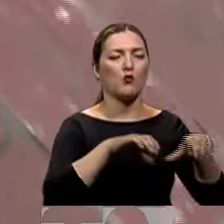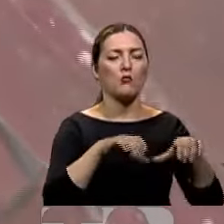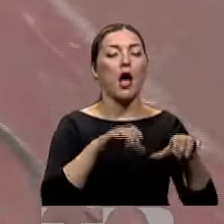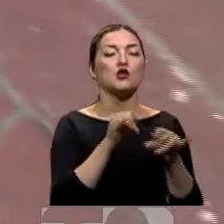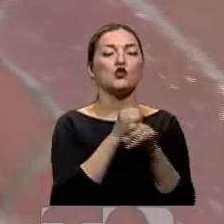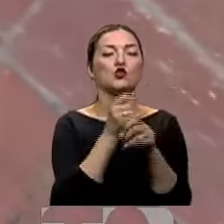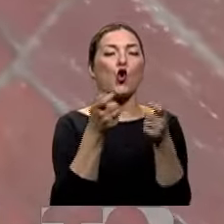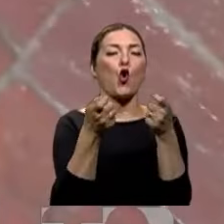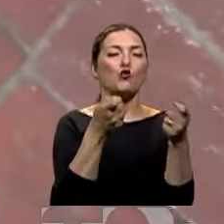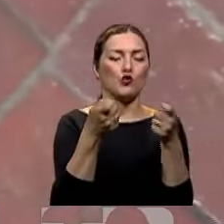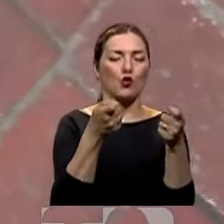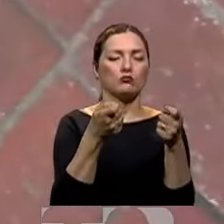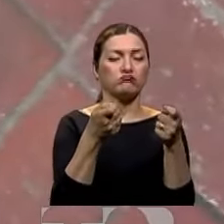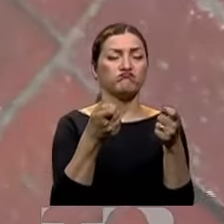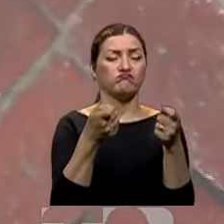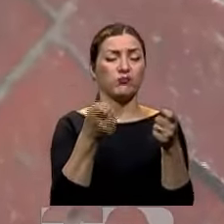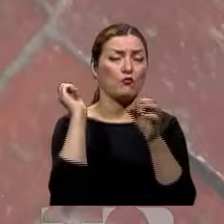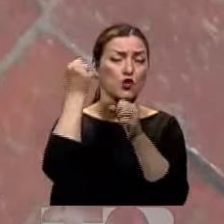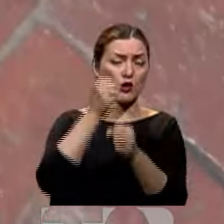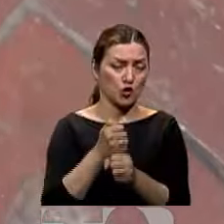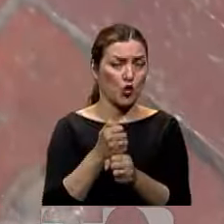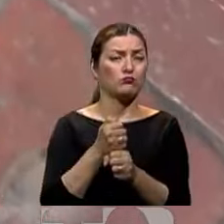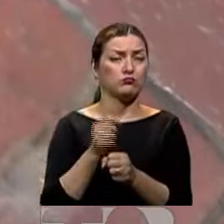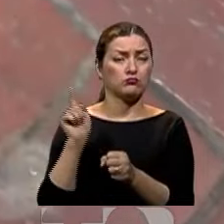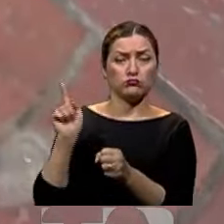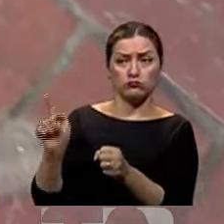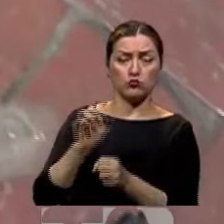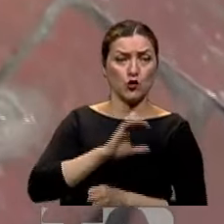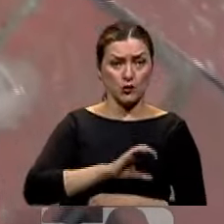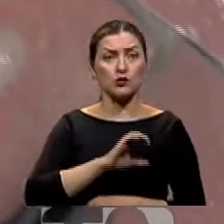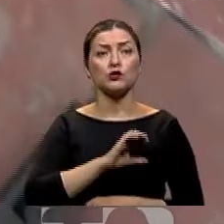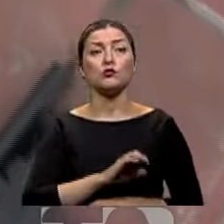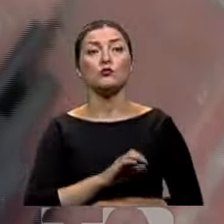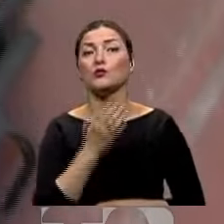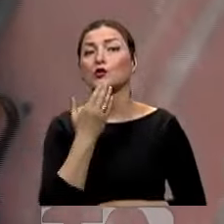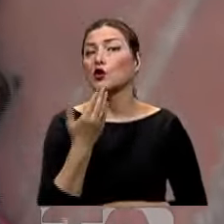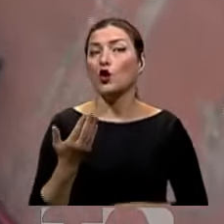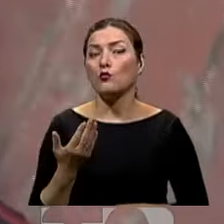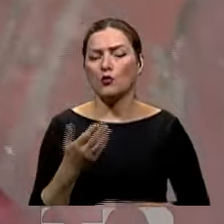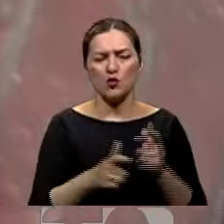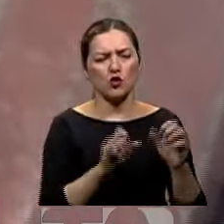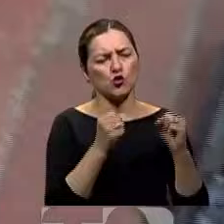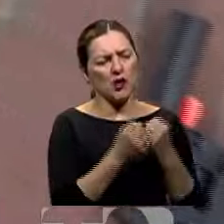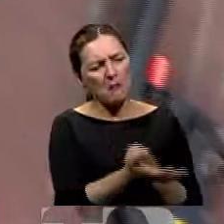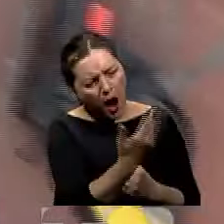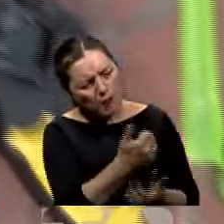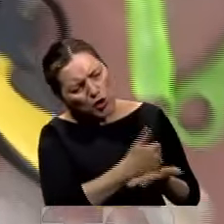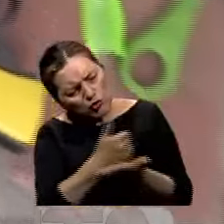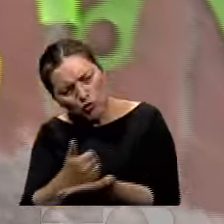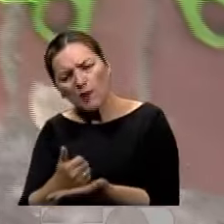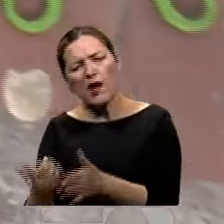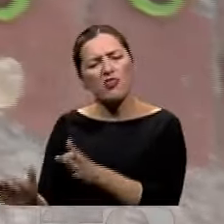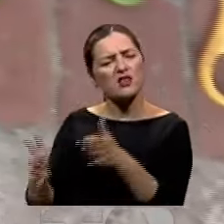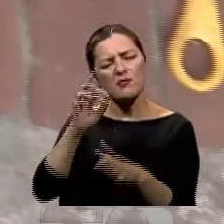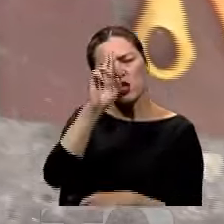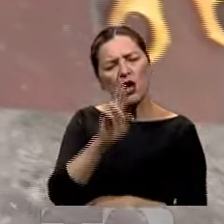control, el mismo patronato, como indicaba, para poder, de ser posible, reintegrarles a la sociedad a estas personas, o a su